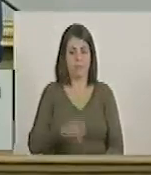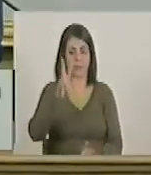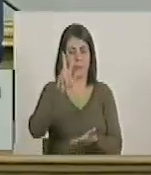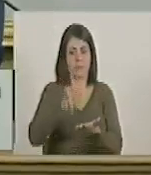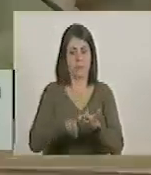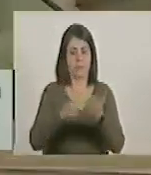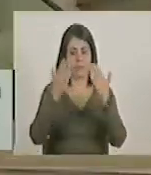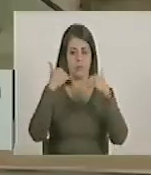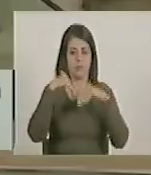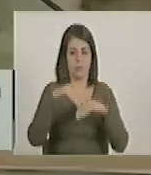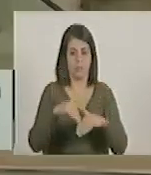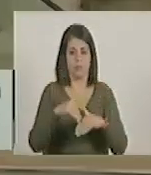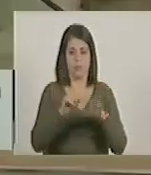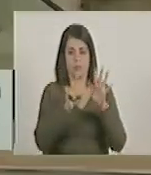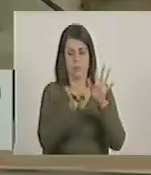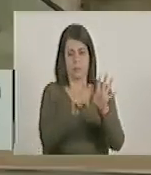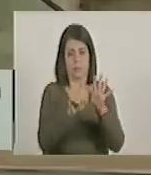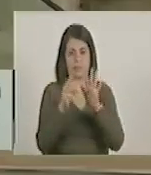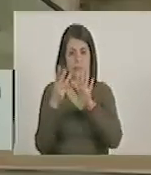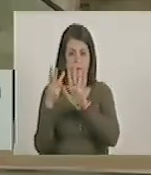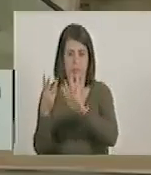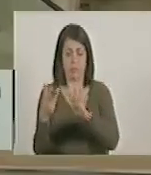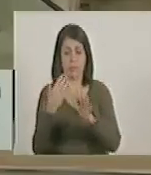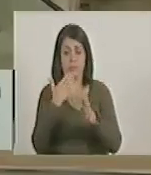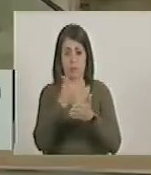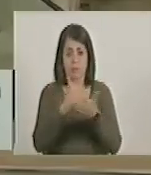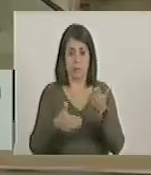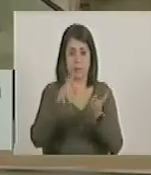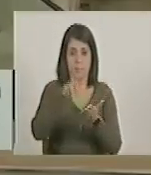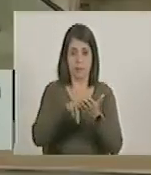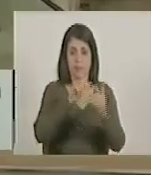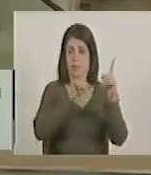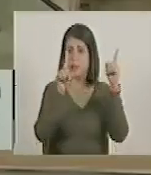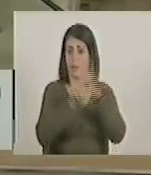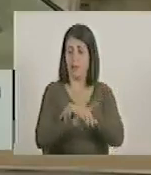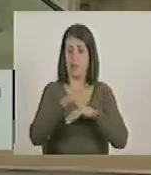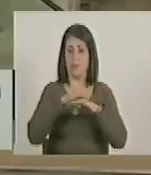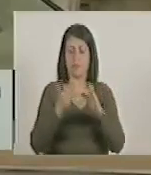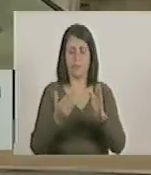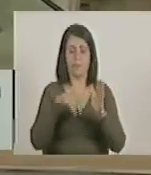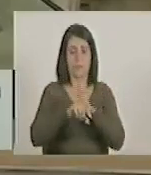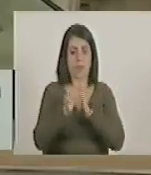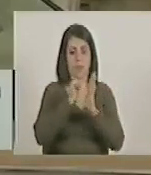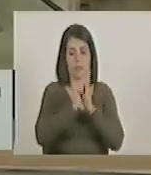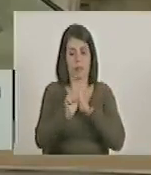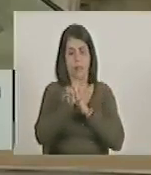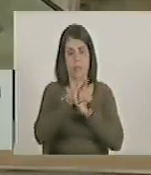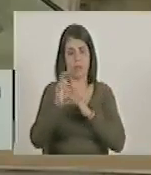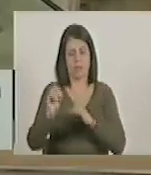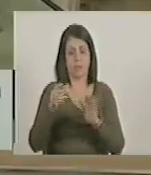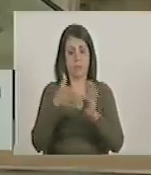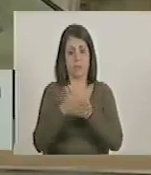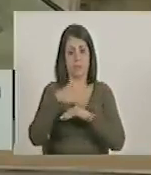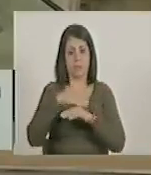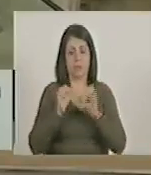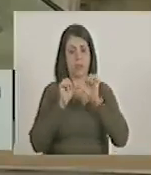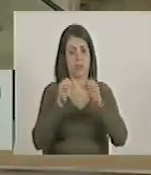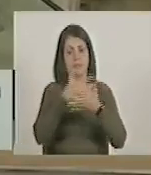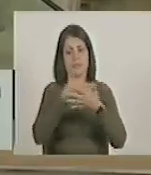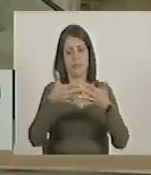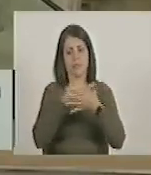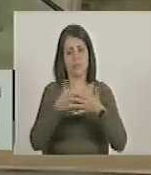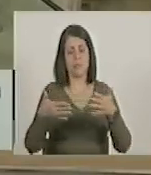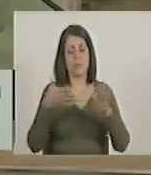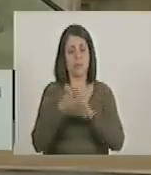Aprobado. Siguiente. 68º. Se propone aprobar con modificación el contenido del artículo 30, el cual queda redactado